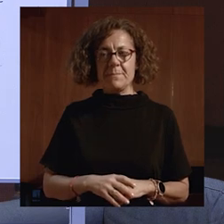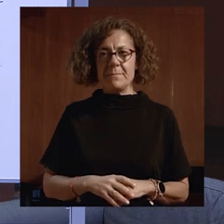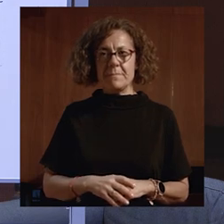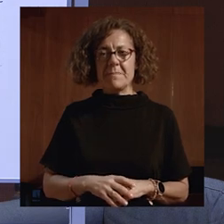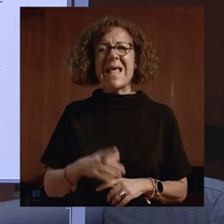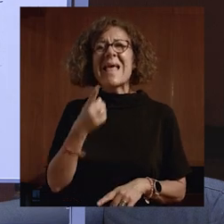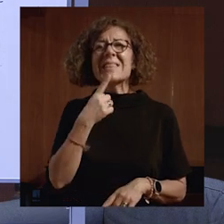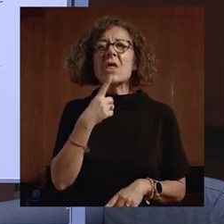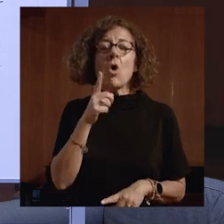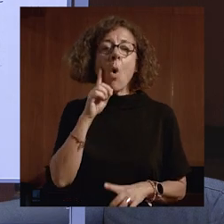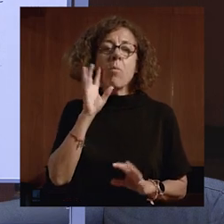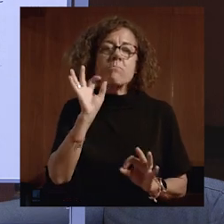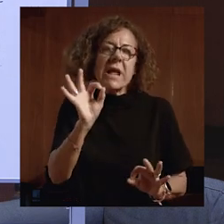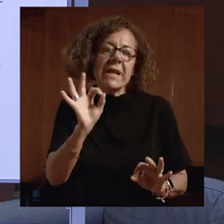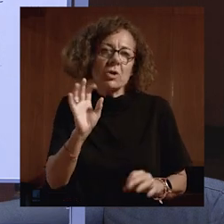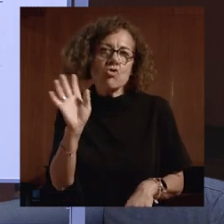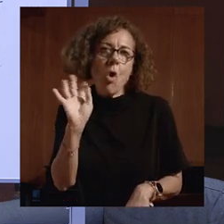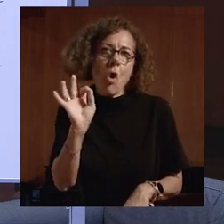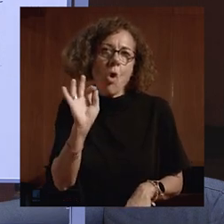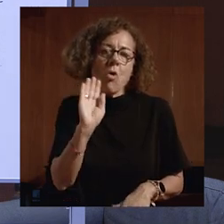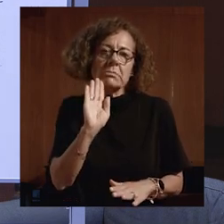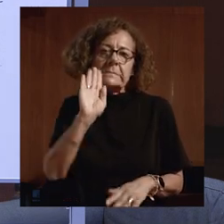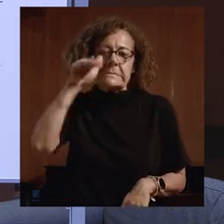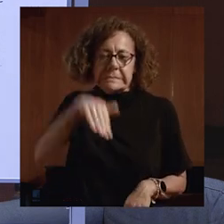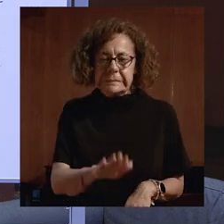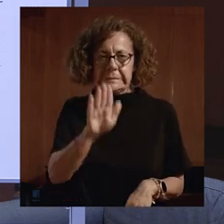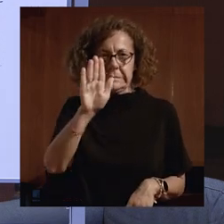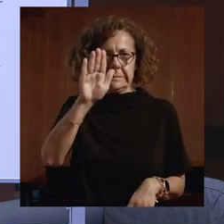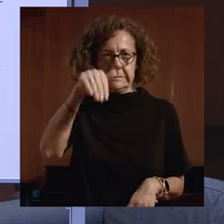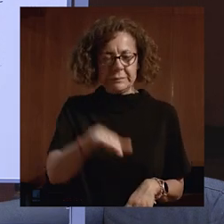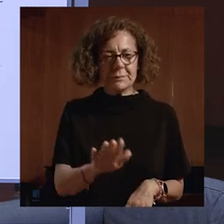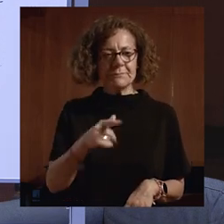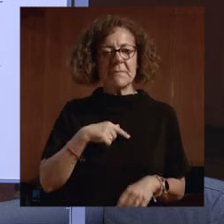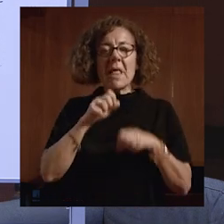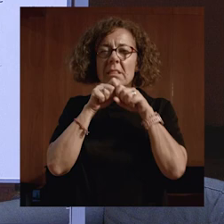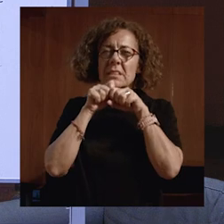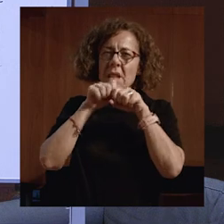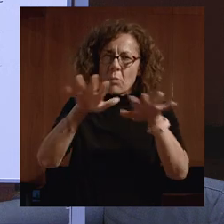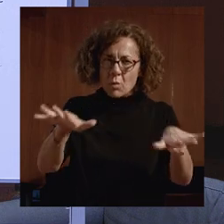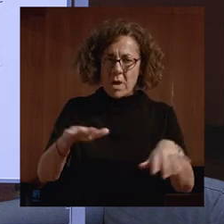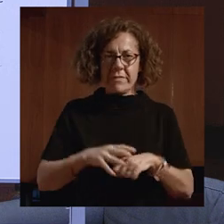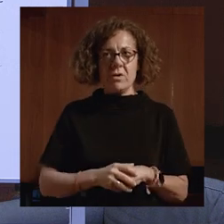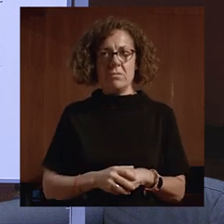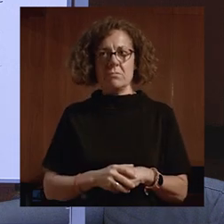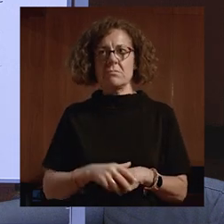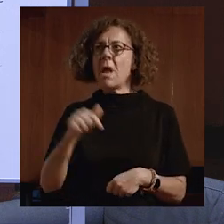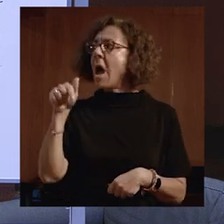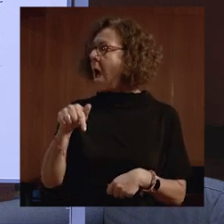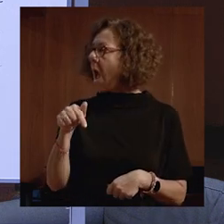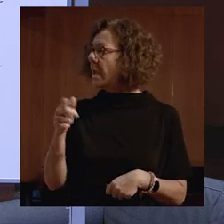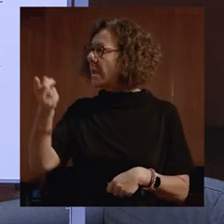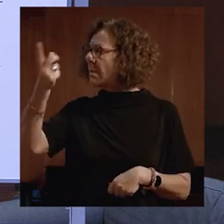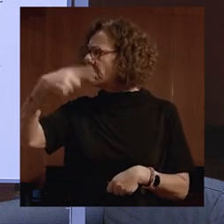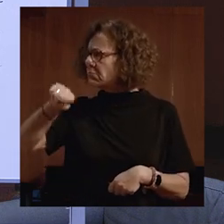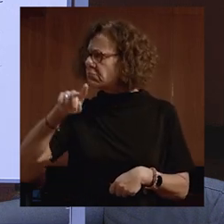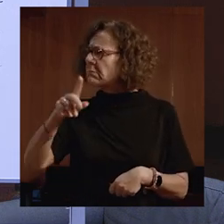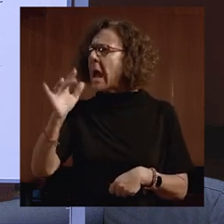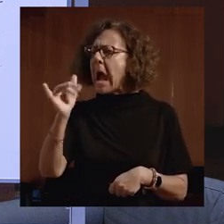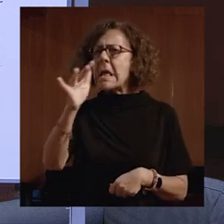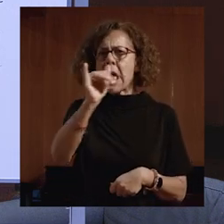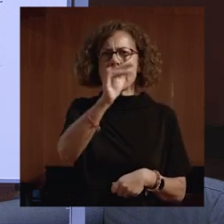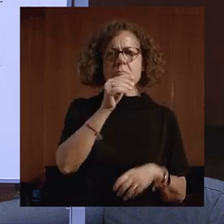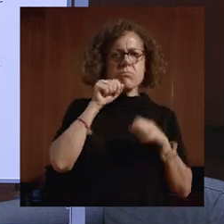ciertos peligros, baches que pueden haber en el camino. La divulgación, y aquí somos varios los que nos dedicamos a la divulgación,